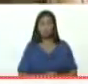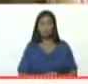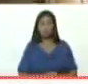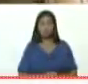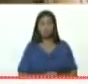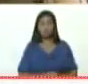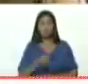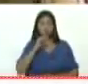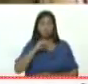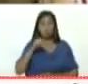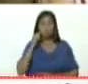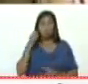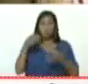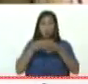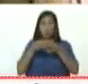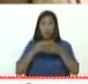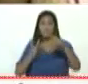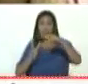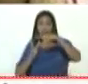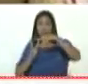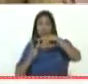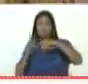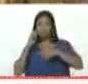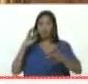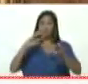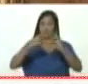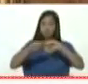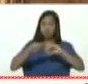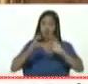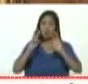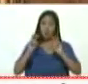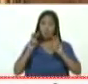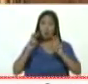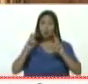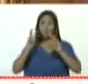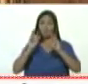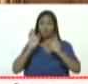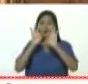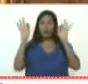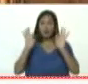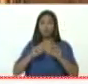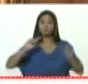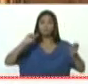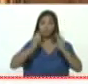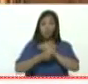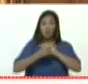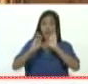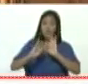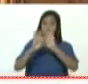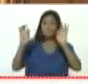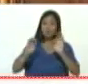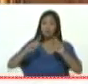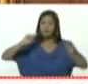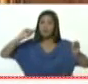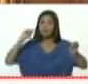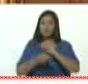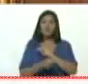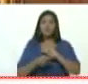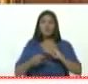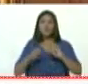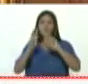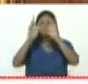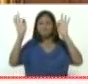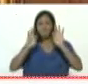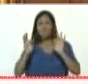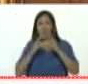Estamos en otra etapa. Venezolana de televisión tiene que adaptarse a la nueva etapa y cambiar. Tenemos que cambiar el formato de venezolana de televisión